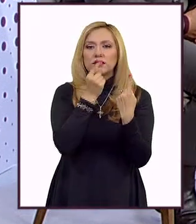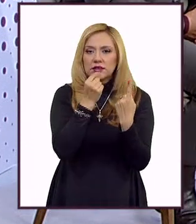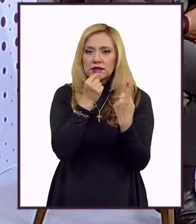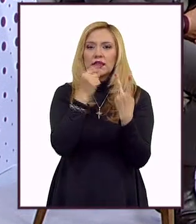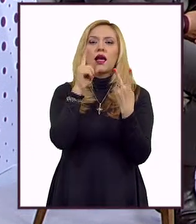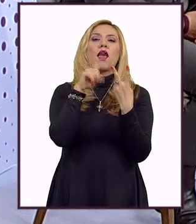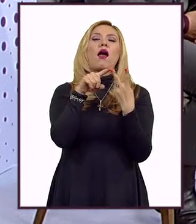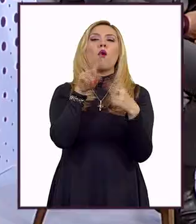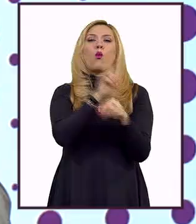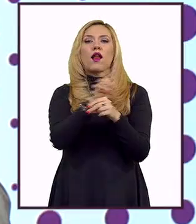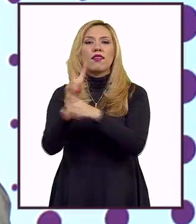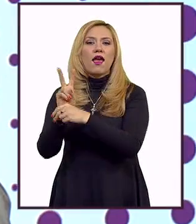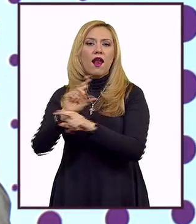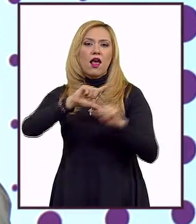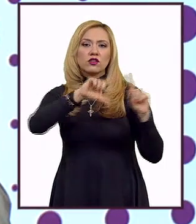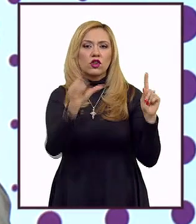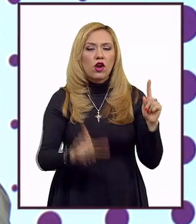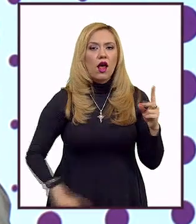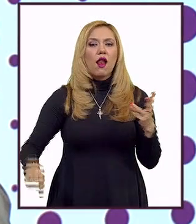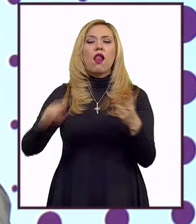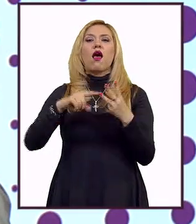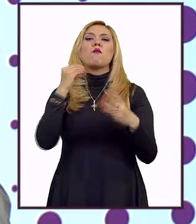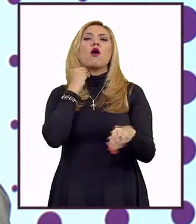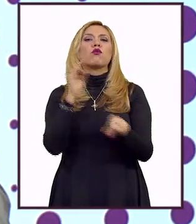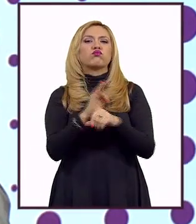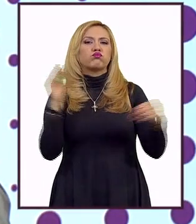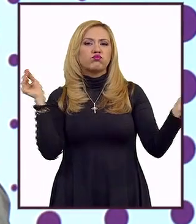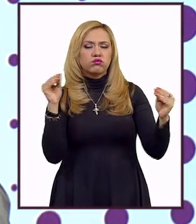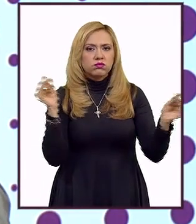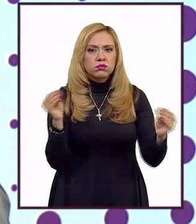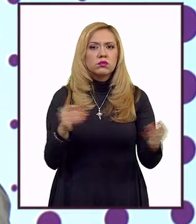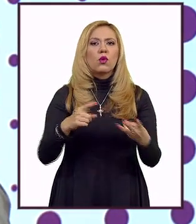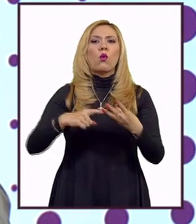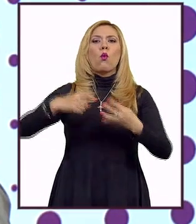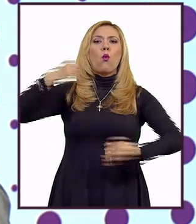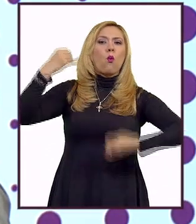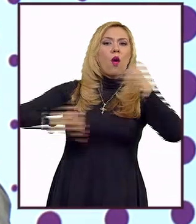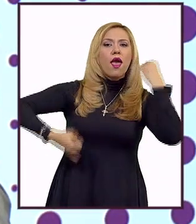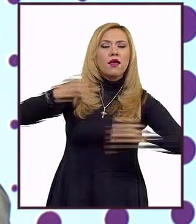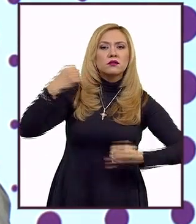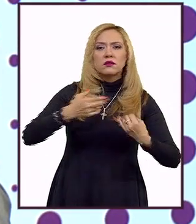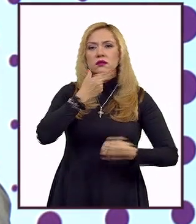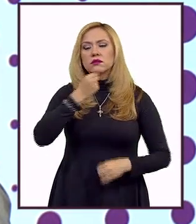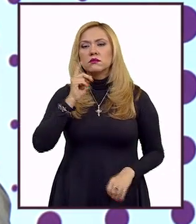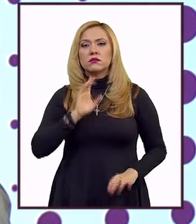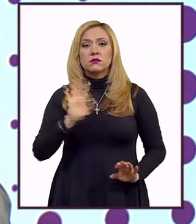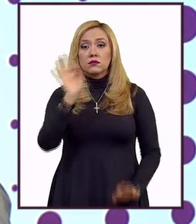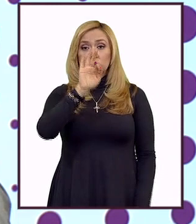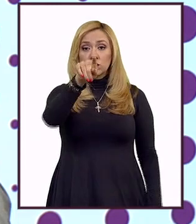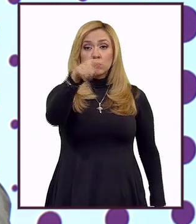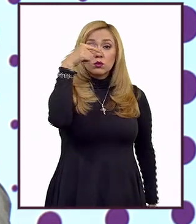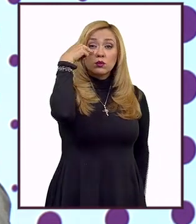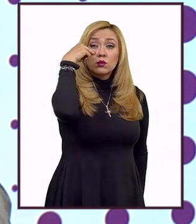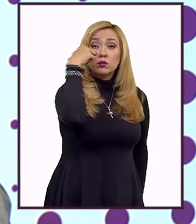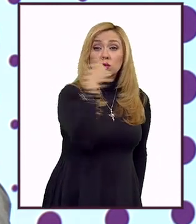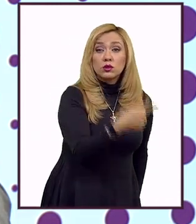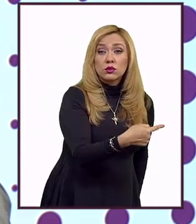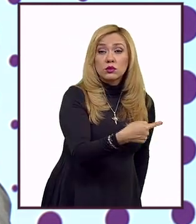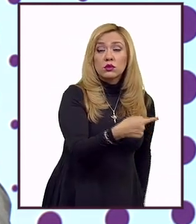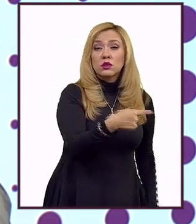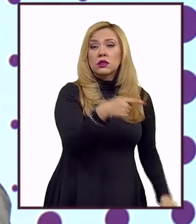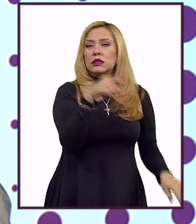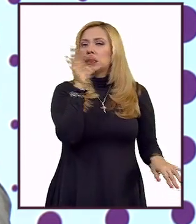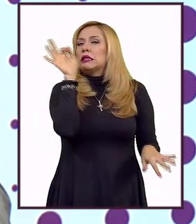guardia nacional, defensor, defensora pública, juez o jueza, si tienes conocimiento de un posible, y